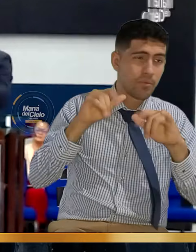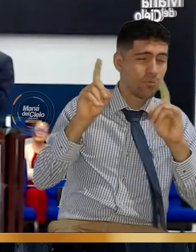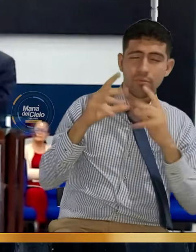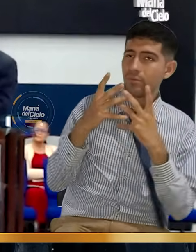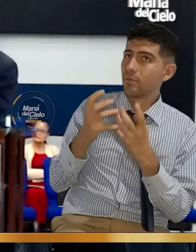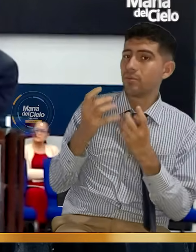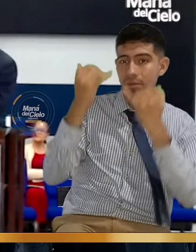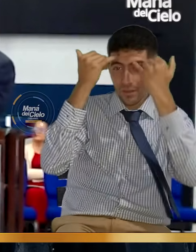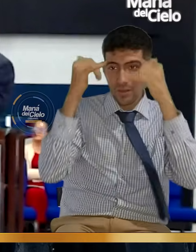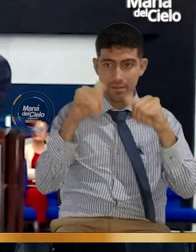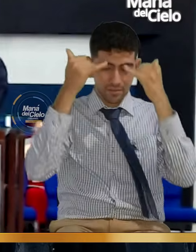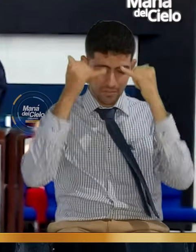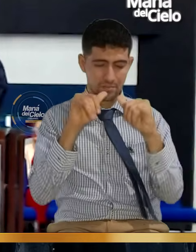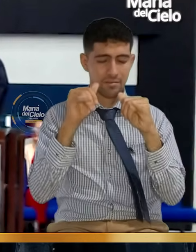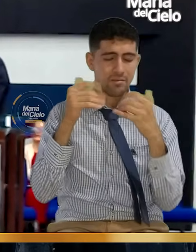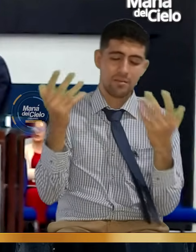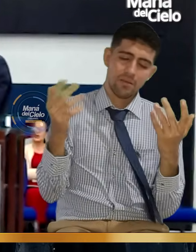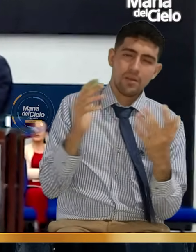Amén. Escudriñela.